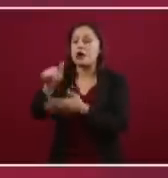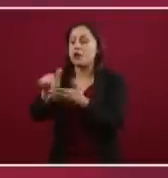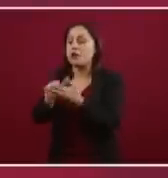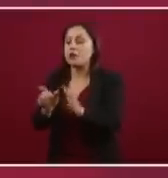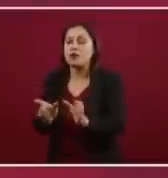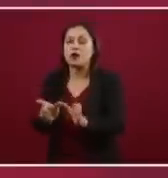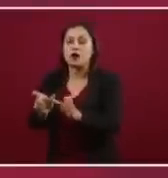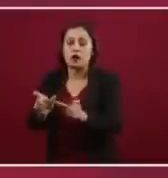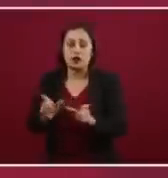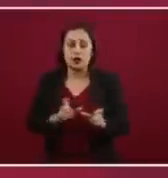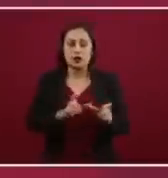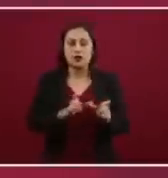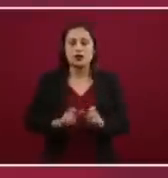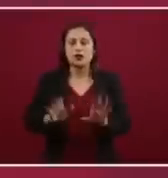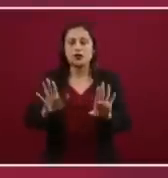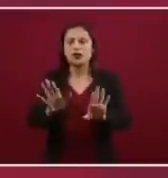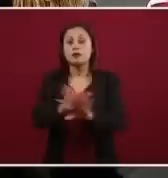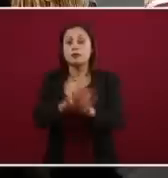es Tijuana.